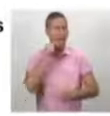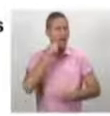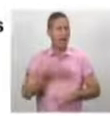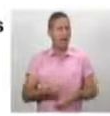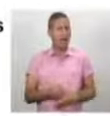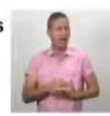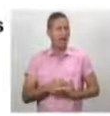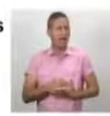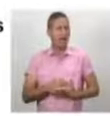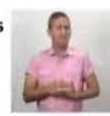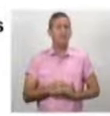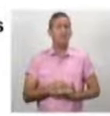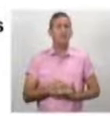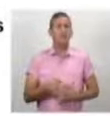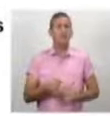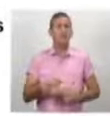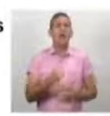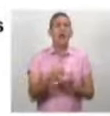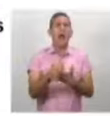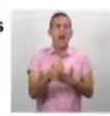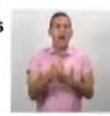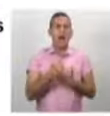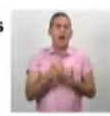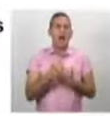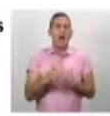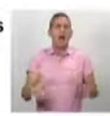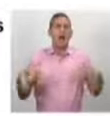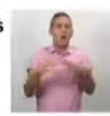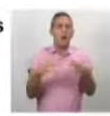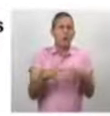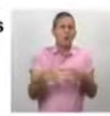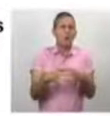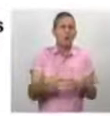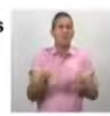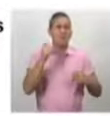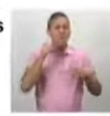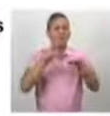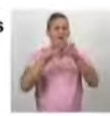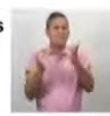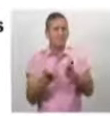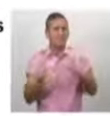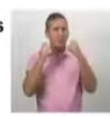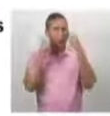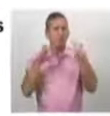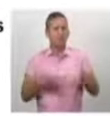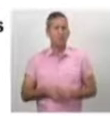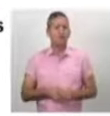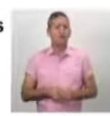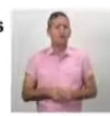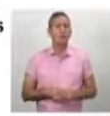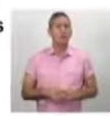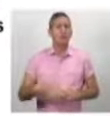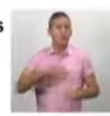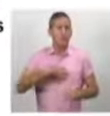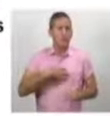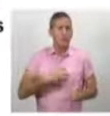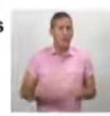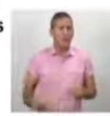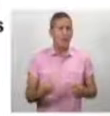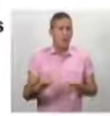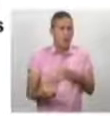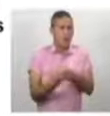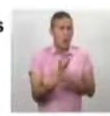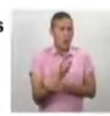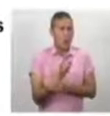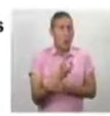Además, reafirmó la unidad del mundo vivo. Nos demostró la teoría celular que todos los organismos vivos tenemos un origen en